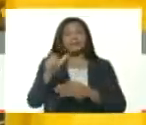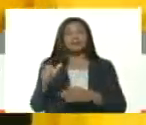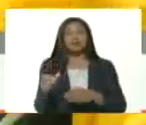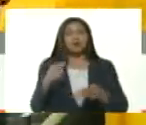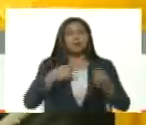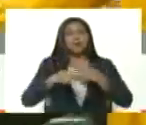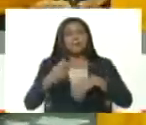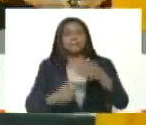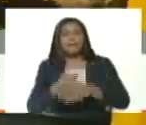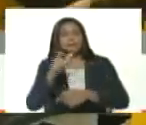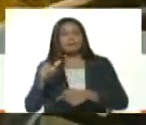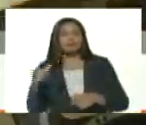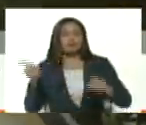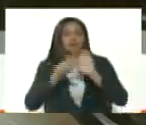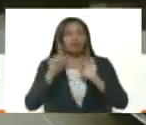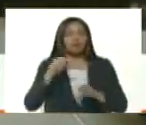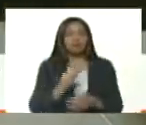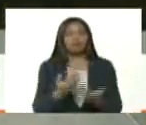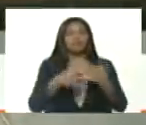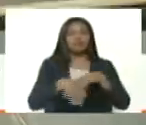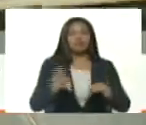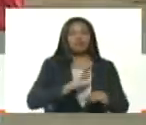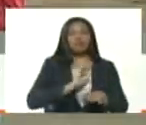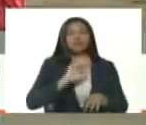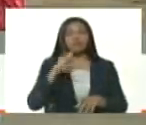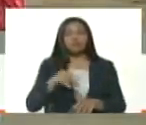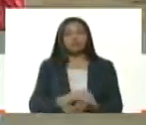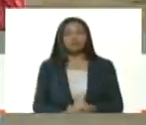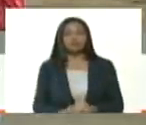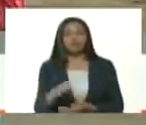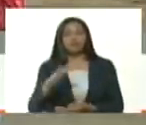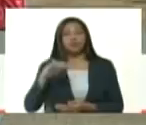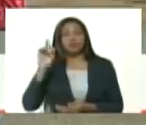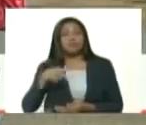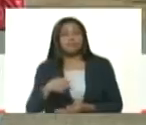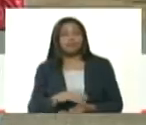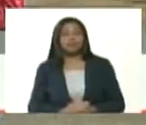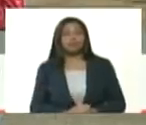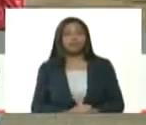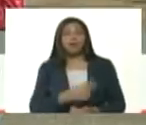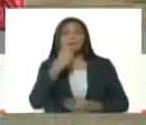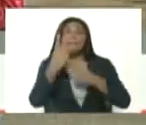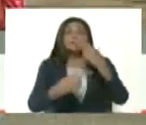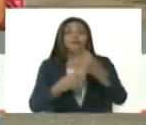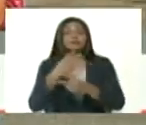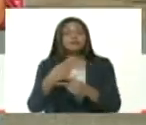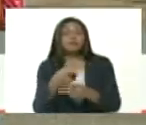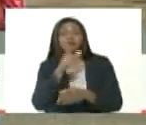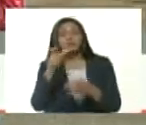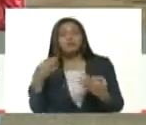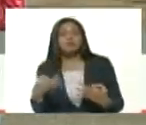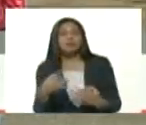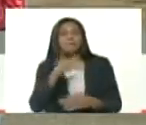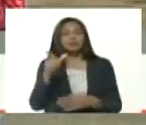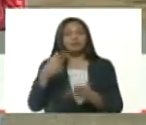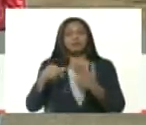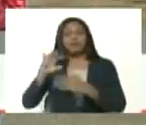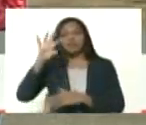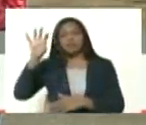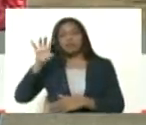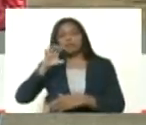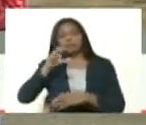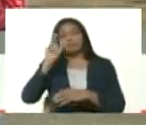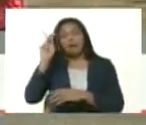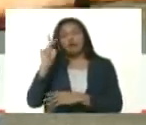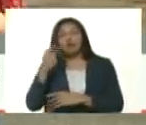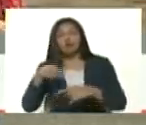comercio dentro de esta parroquia y donde además nos visitan generalmente personas de otras parroquias de